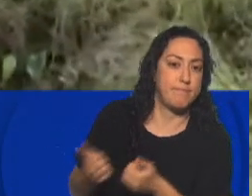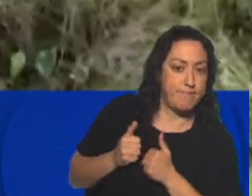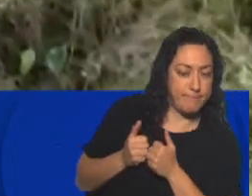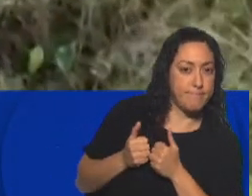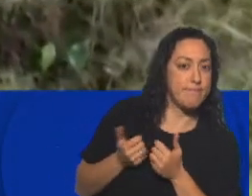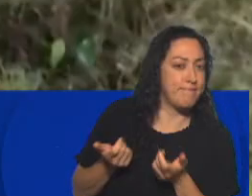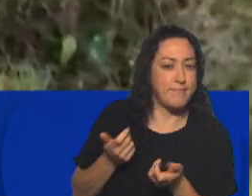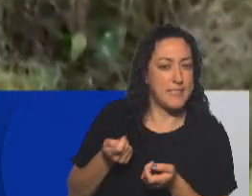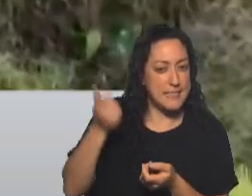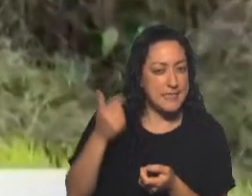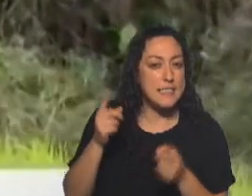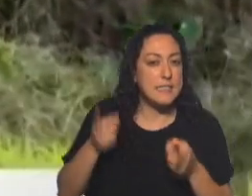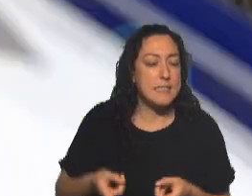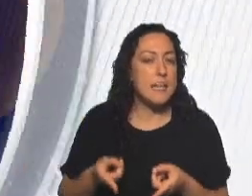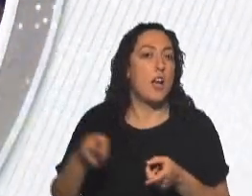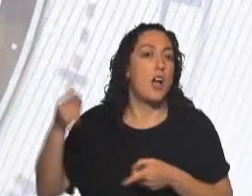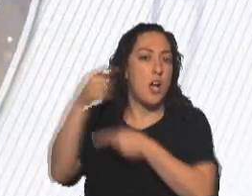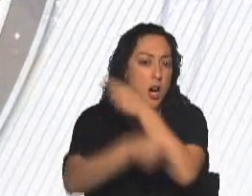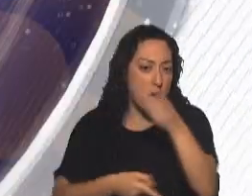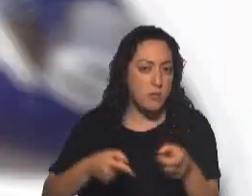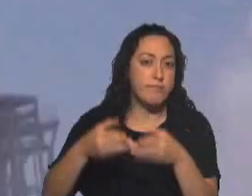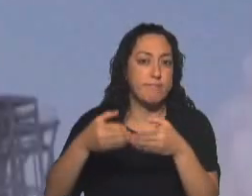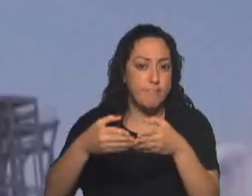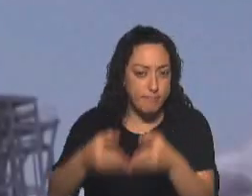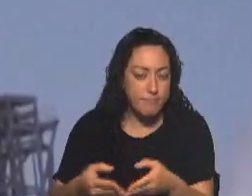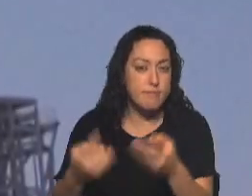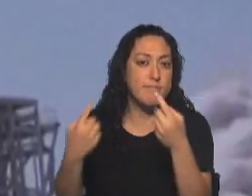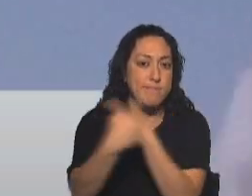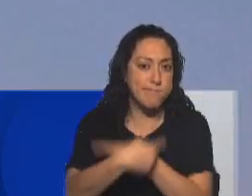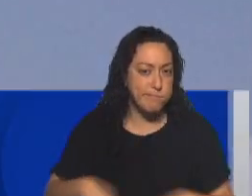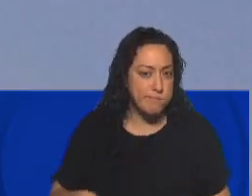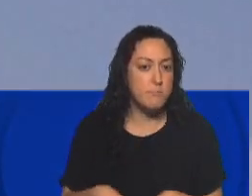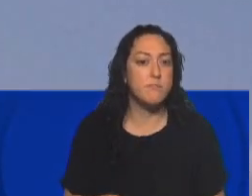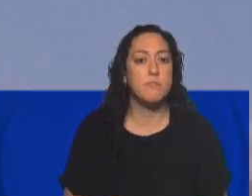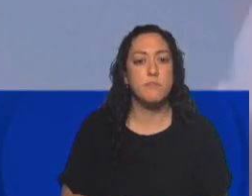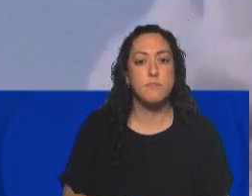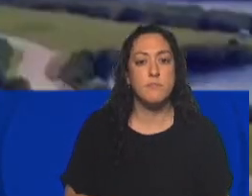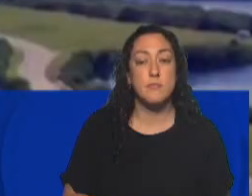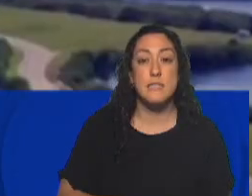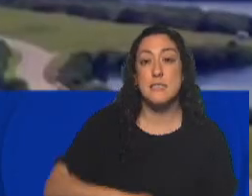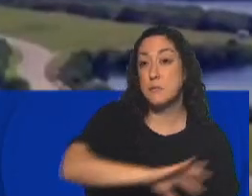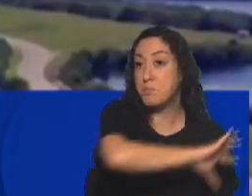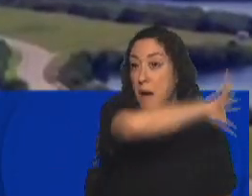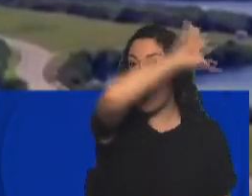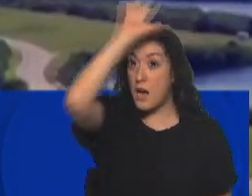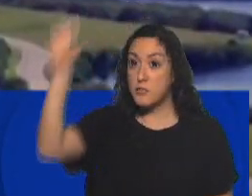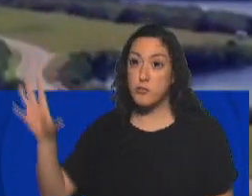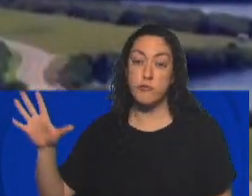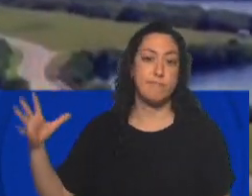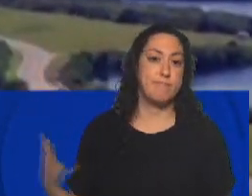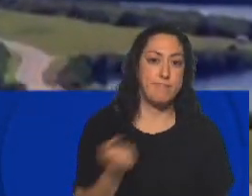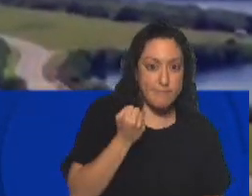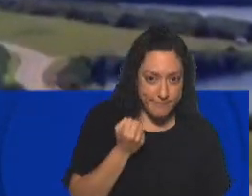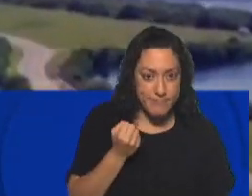y cohetes del ejército chino. La conquista del espacio. La NASA lanzó